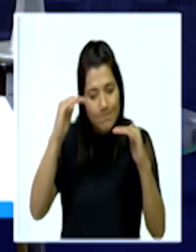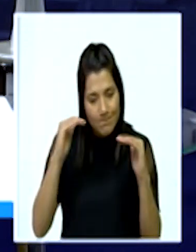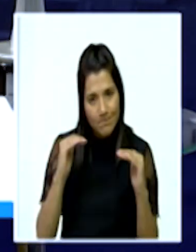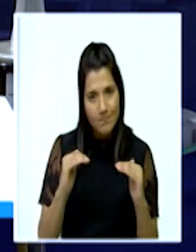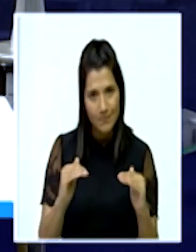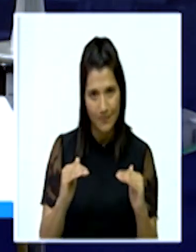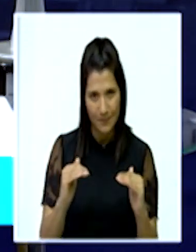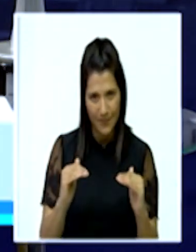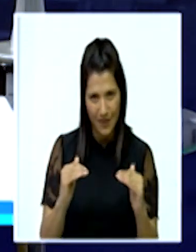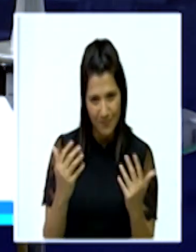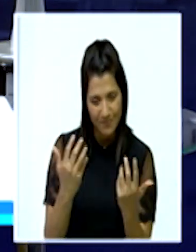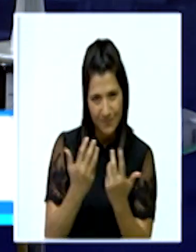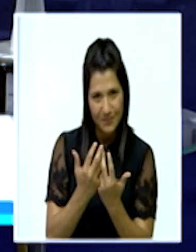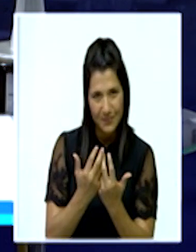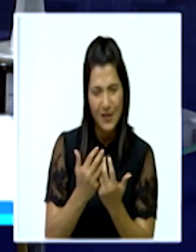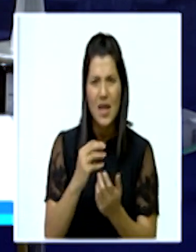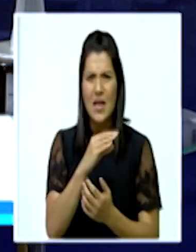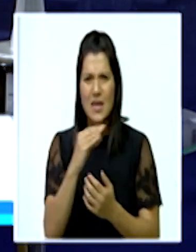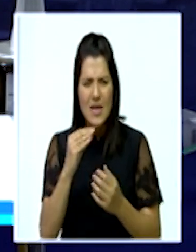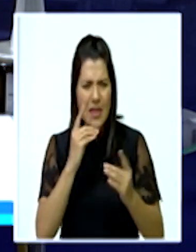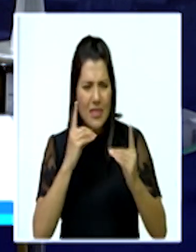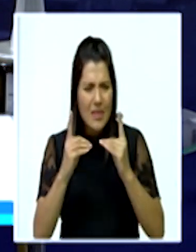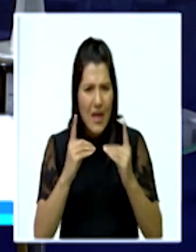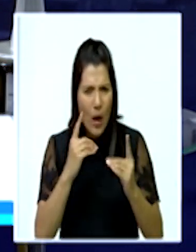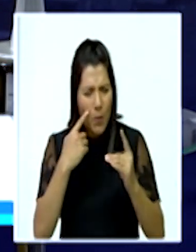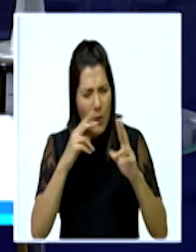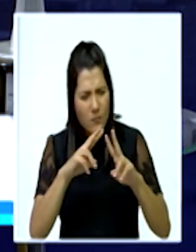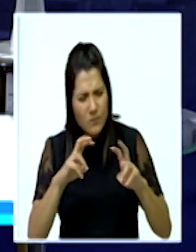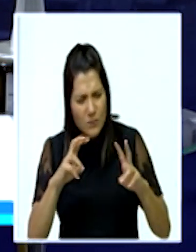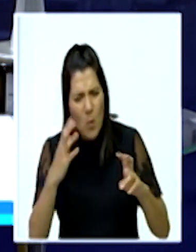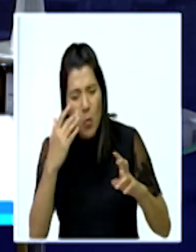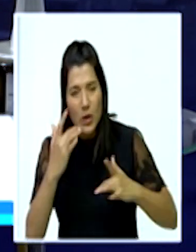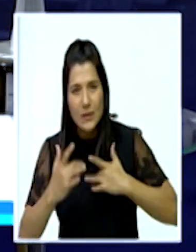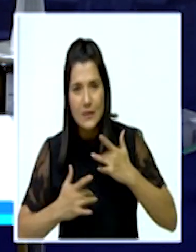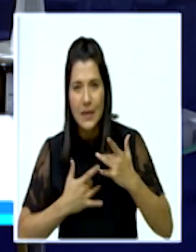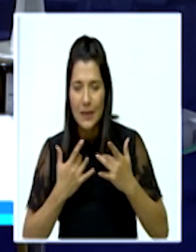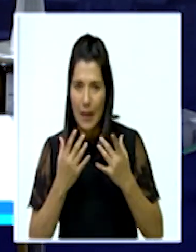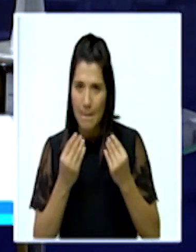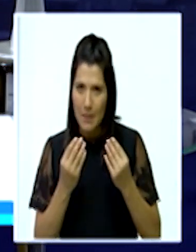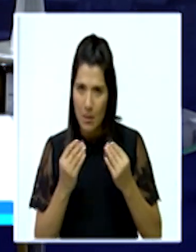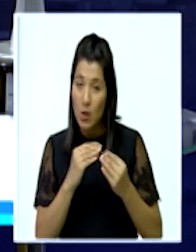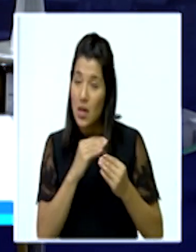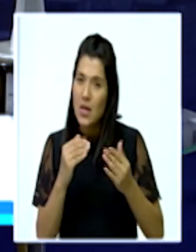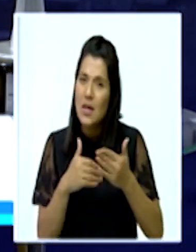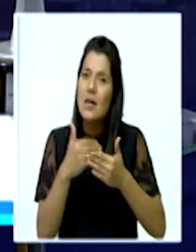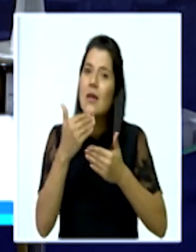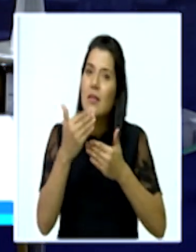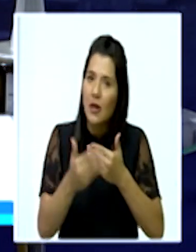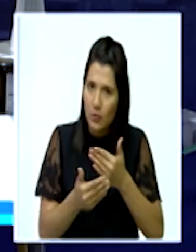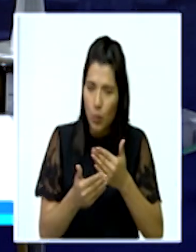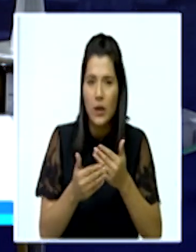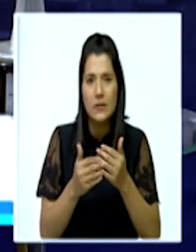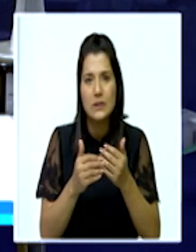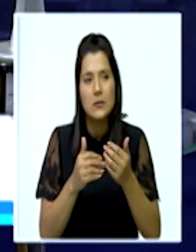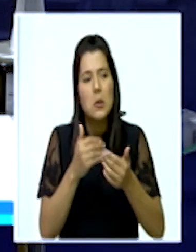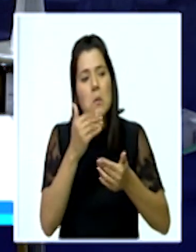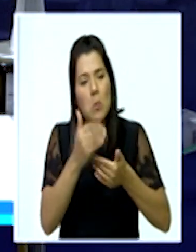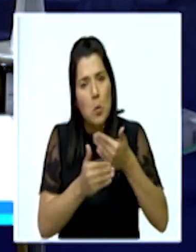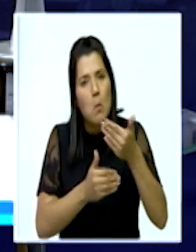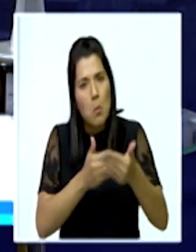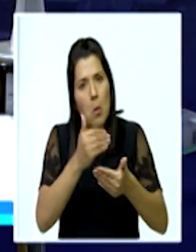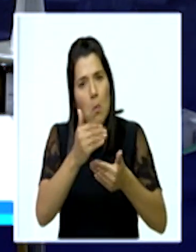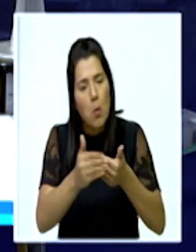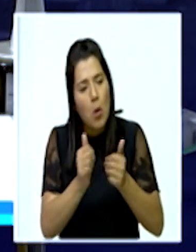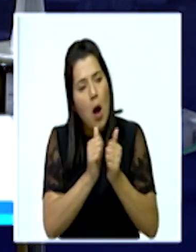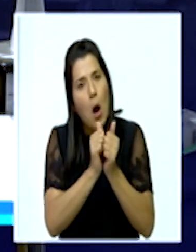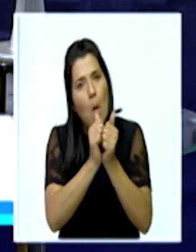que indaguemos qué es realmente el miedo, y luego hacer un programa de ir durmiendo solito o acompañando lentamente, y ese programa